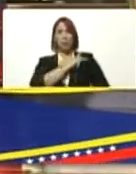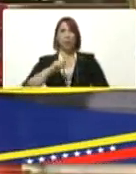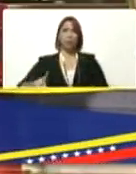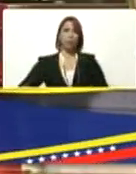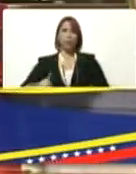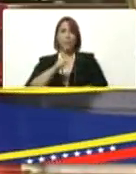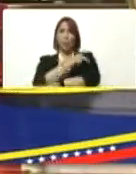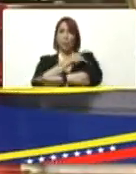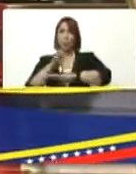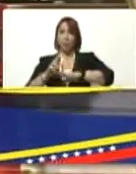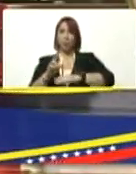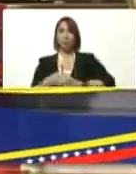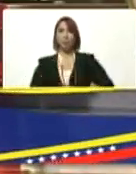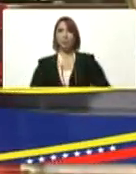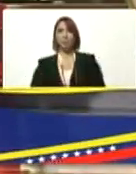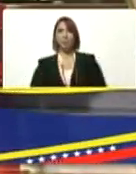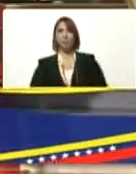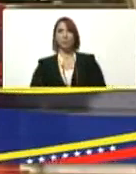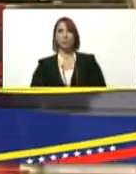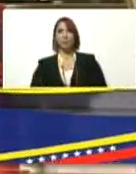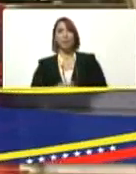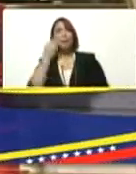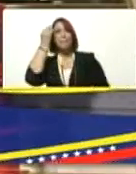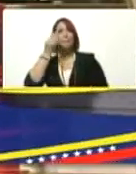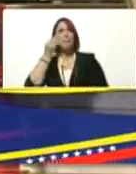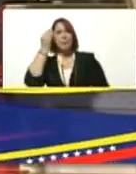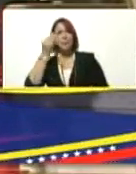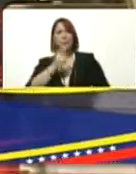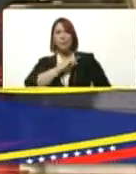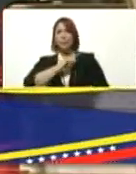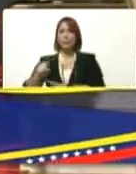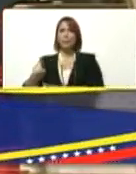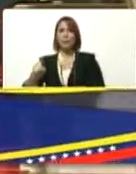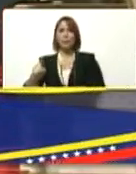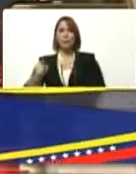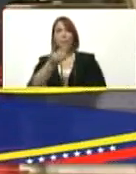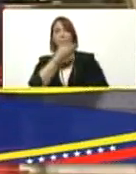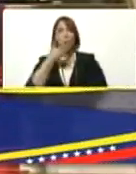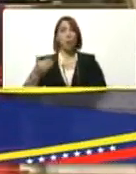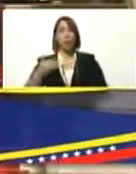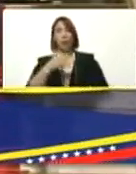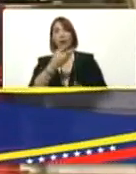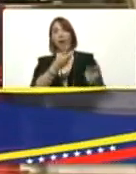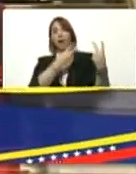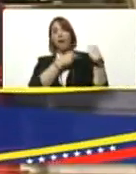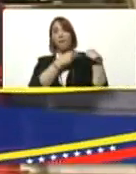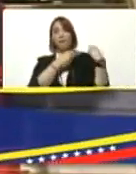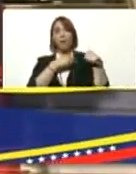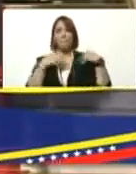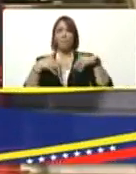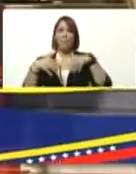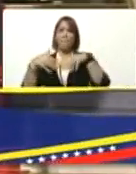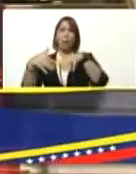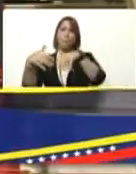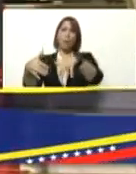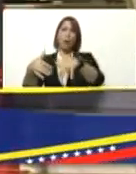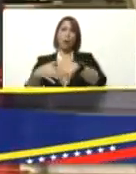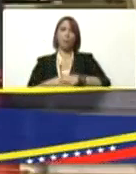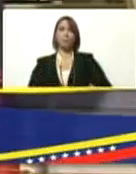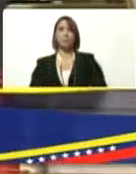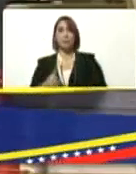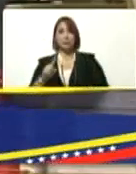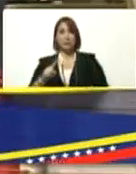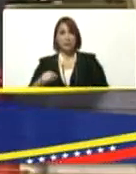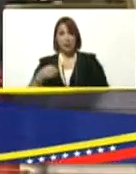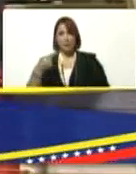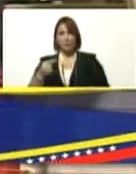Y pensó mandar a sus mejores jefes militares y luego ir él personalmente a Cuba, a